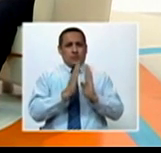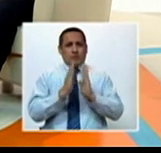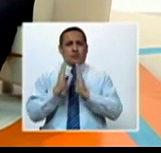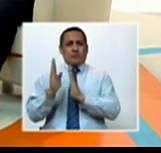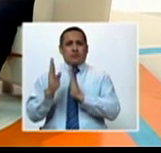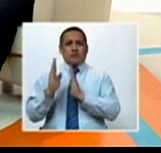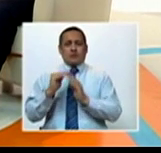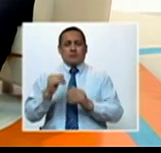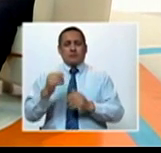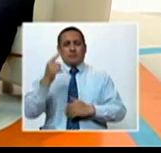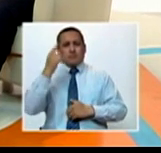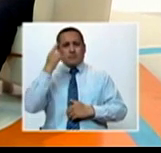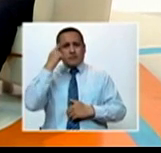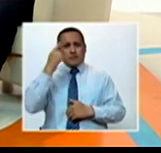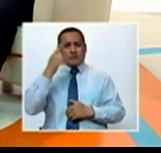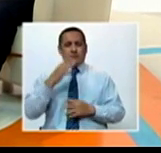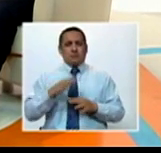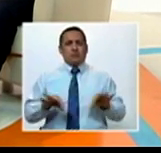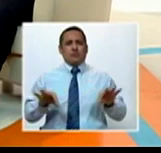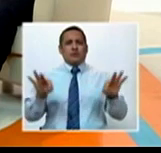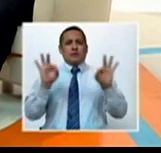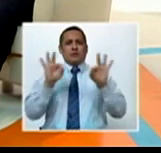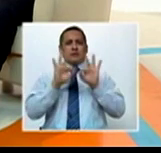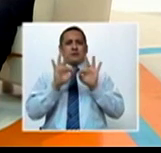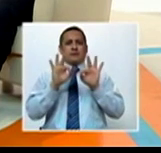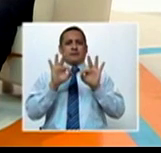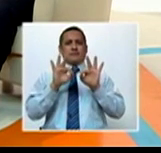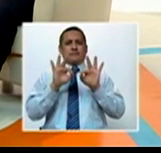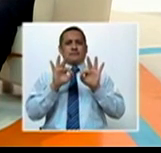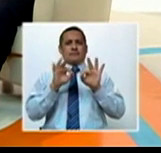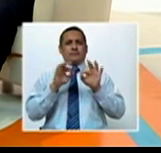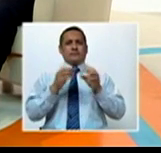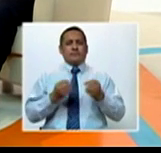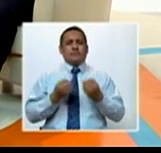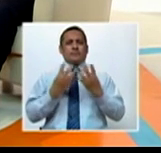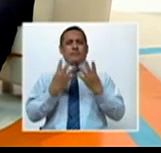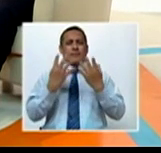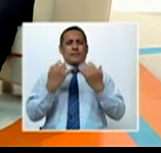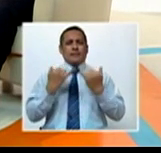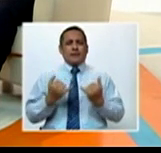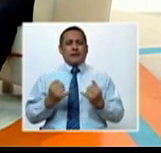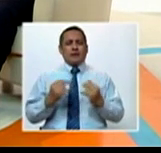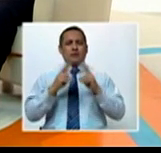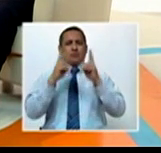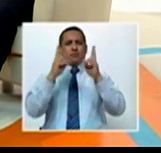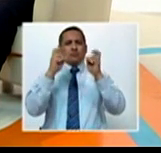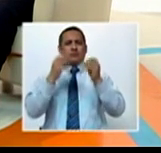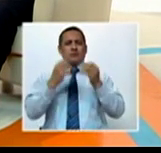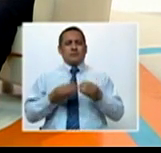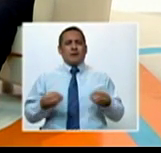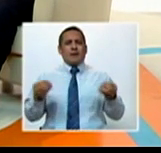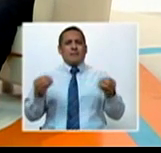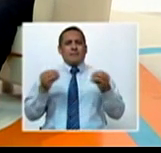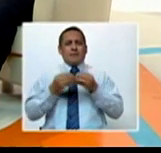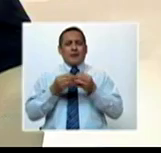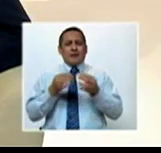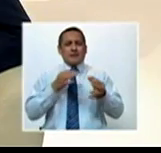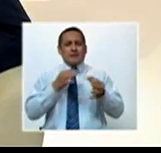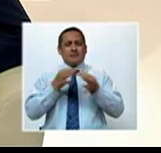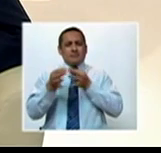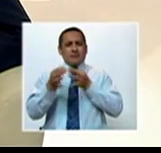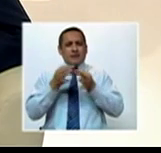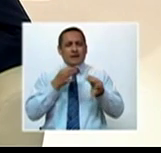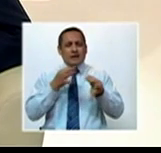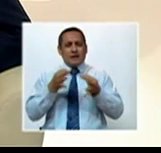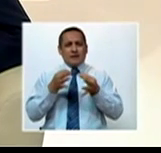consideraciones, estos principios. Y un tema adicional, doctor, es que